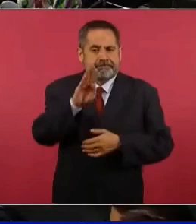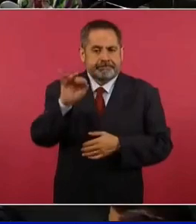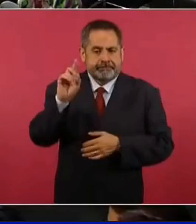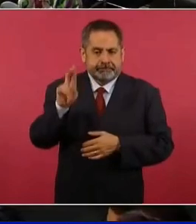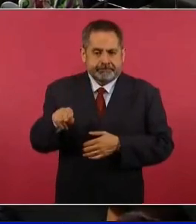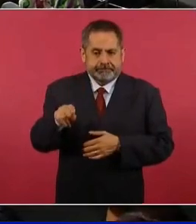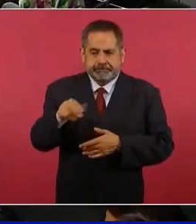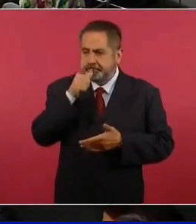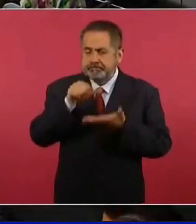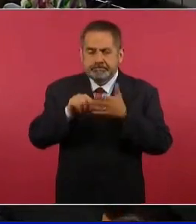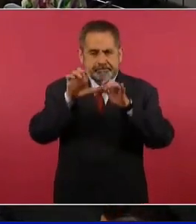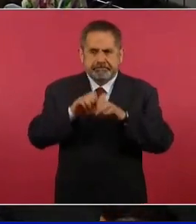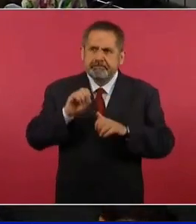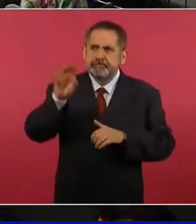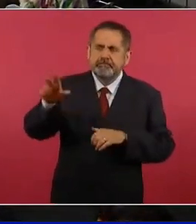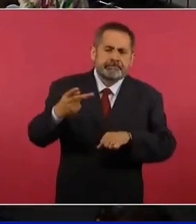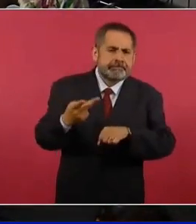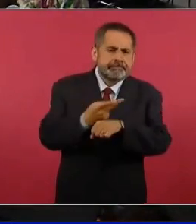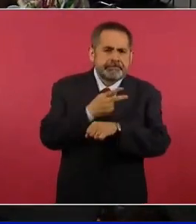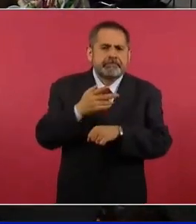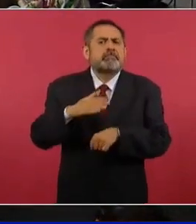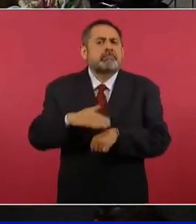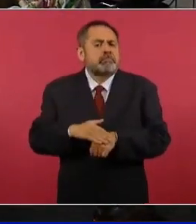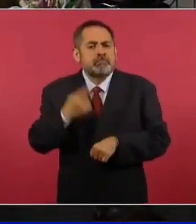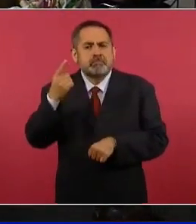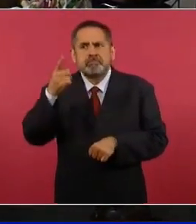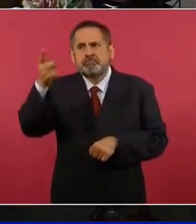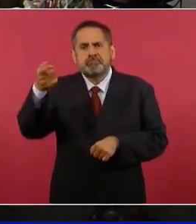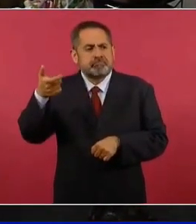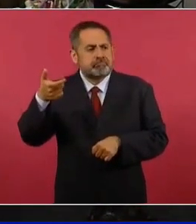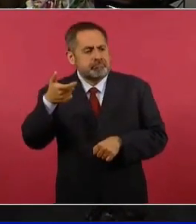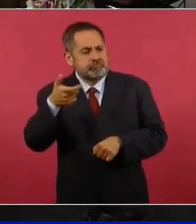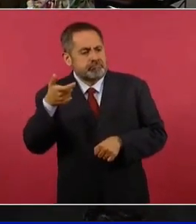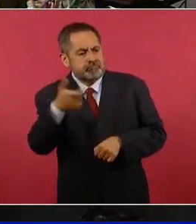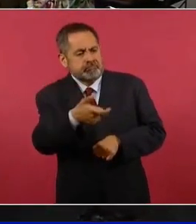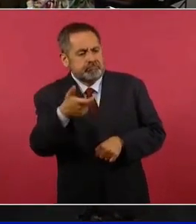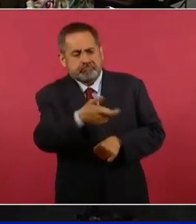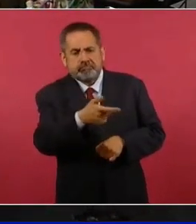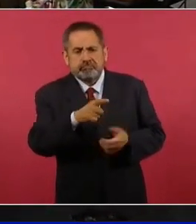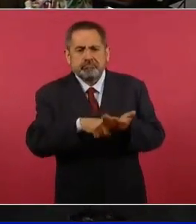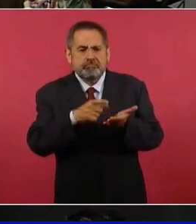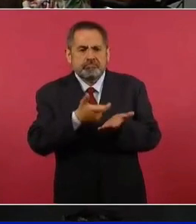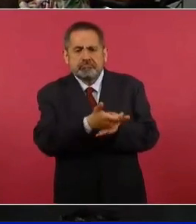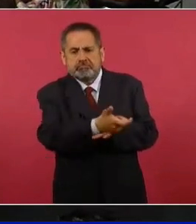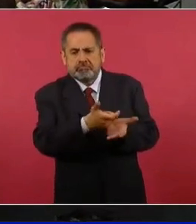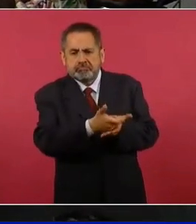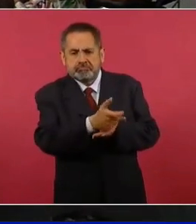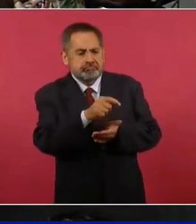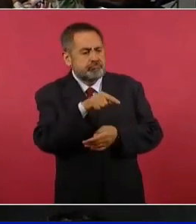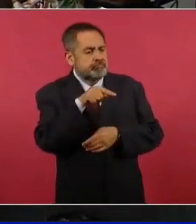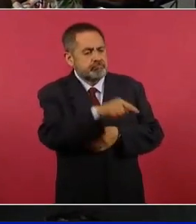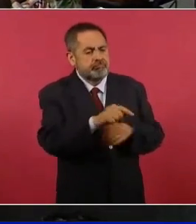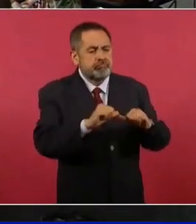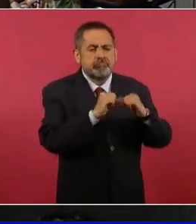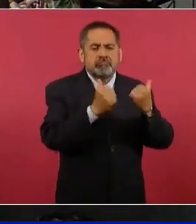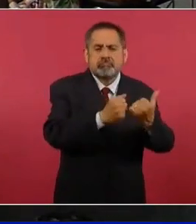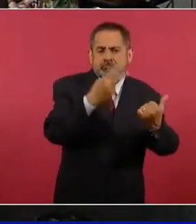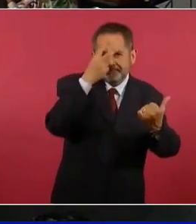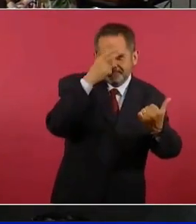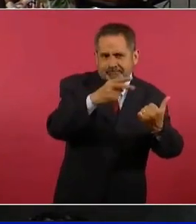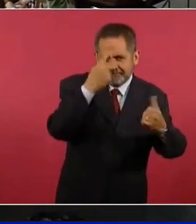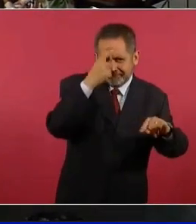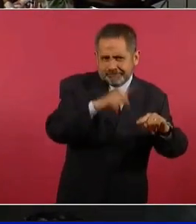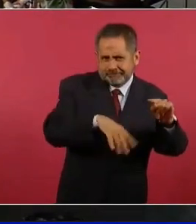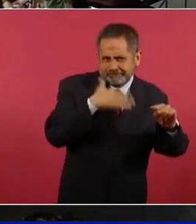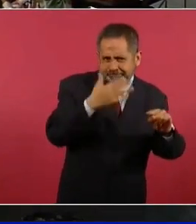Biden, para que explique el financiamiento de mexicanos contra la impunidad y la corrupción, según